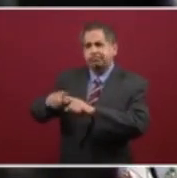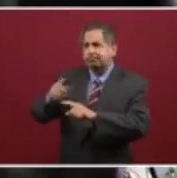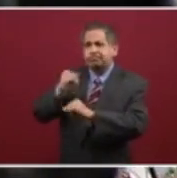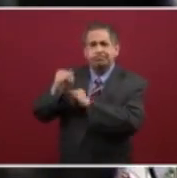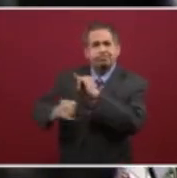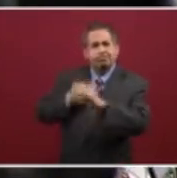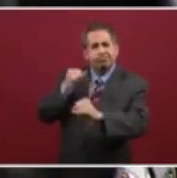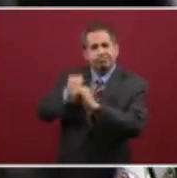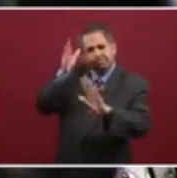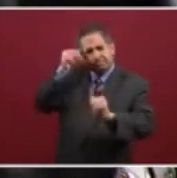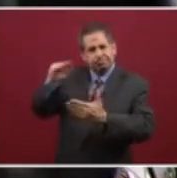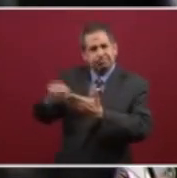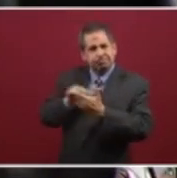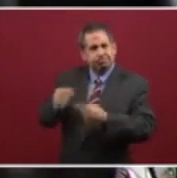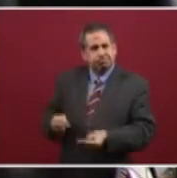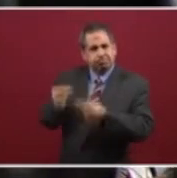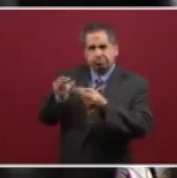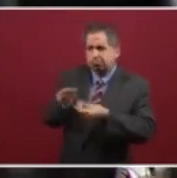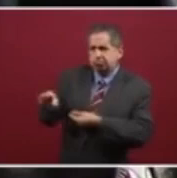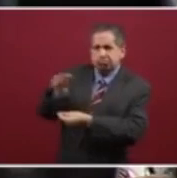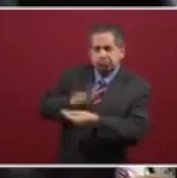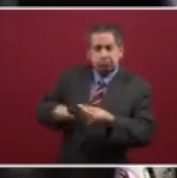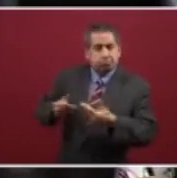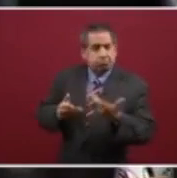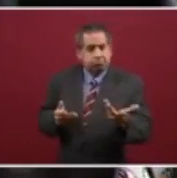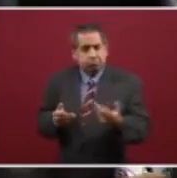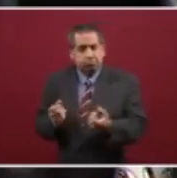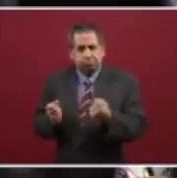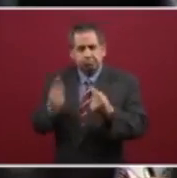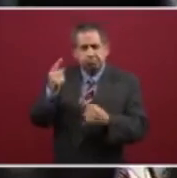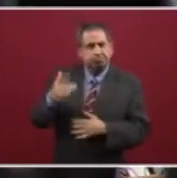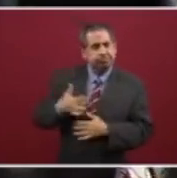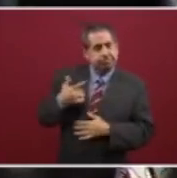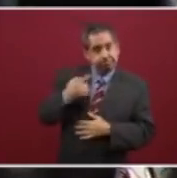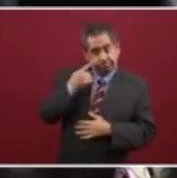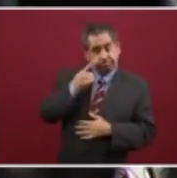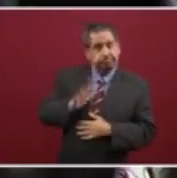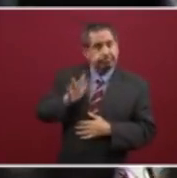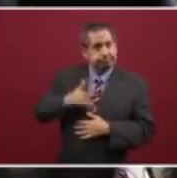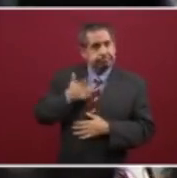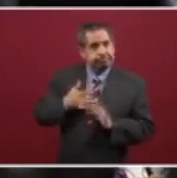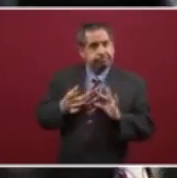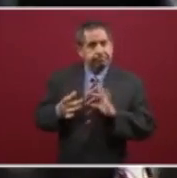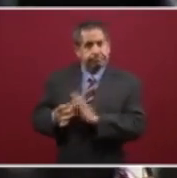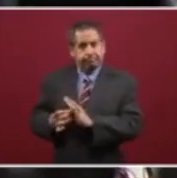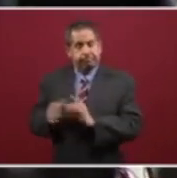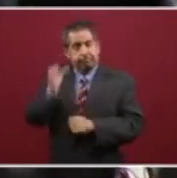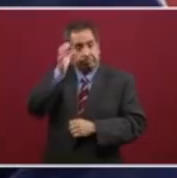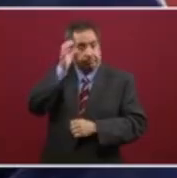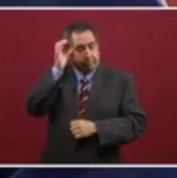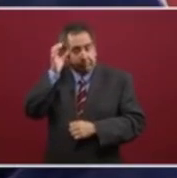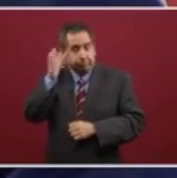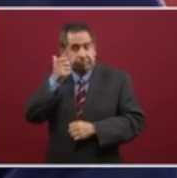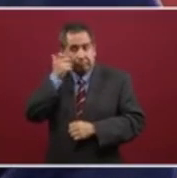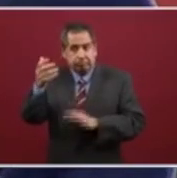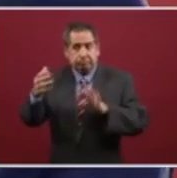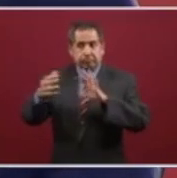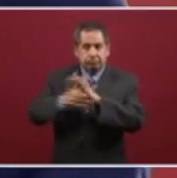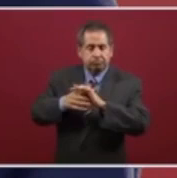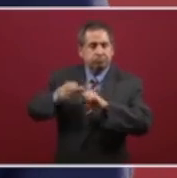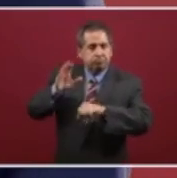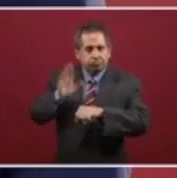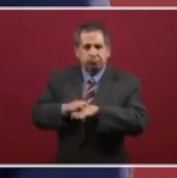y hasta donde entiendo algunos guiños o acercamientos por parte del gobierno chino para hacer